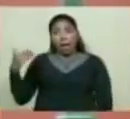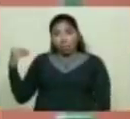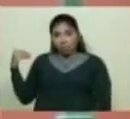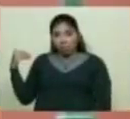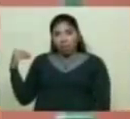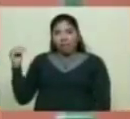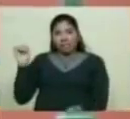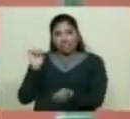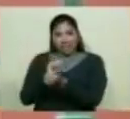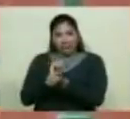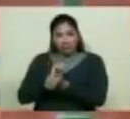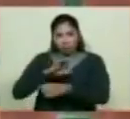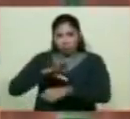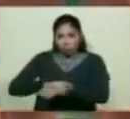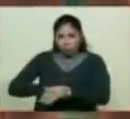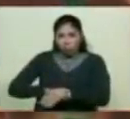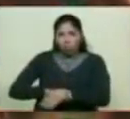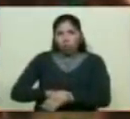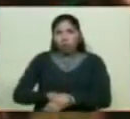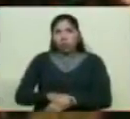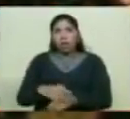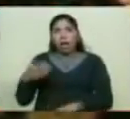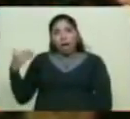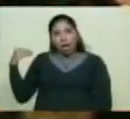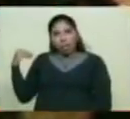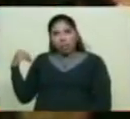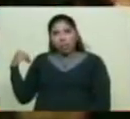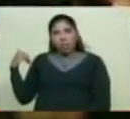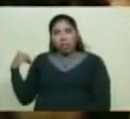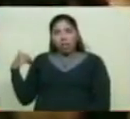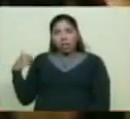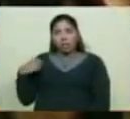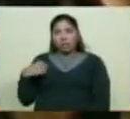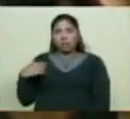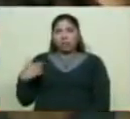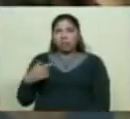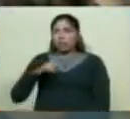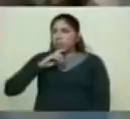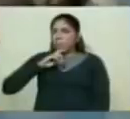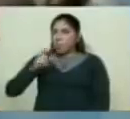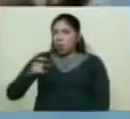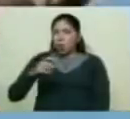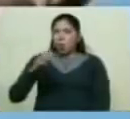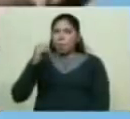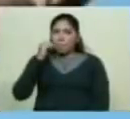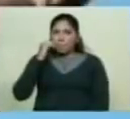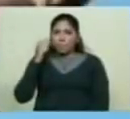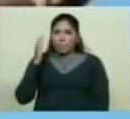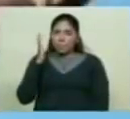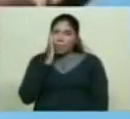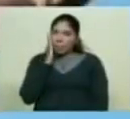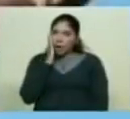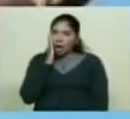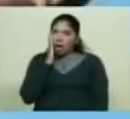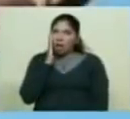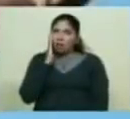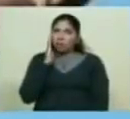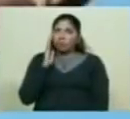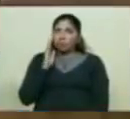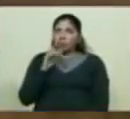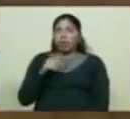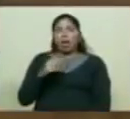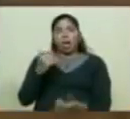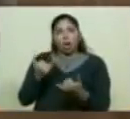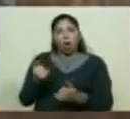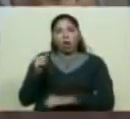ya son libres los que antes eran enemigos de una madrastra ya son defensores de esta patria